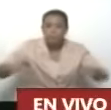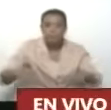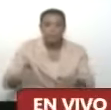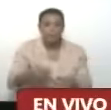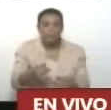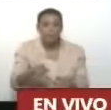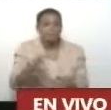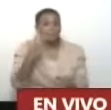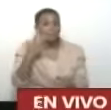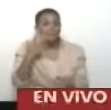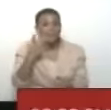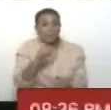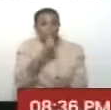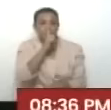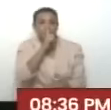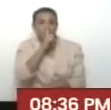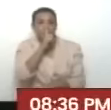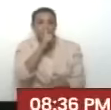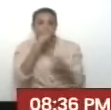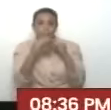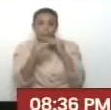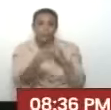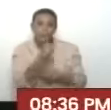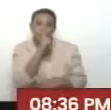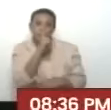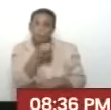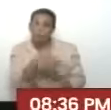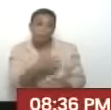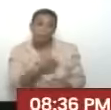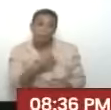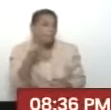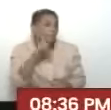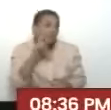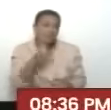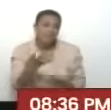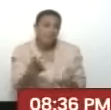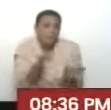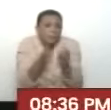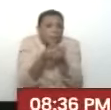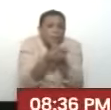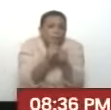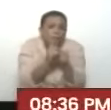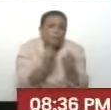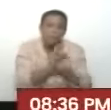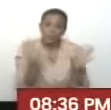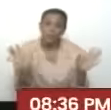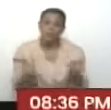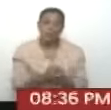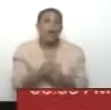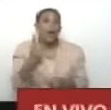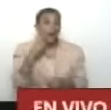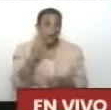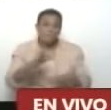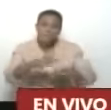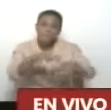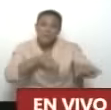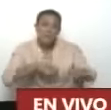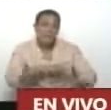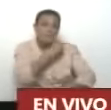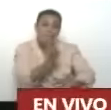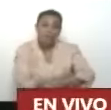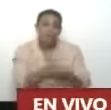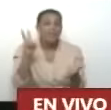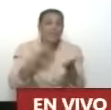Pero el sol no se puede tapar con manipulación. No digamos que el sol se pueda tapar con un dedo, porque no se